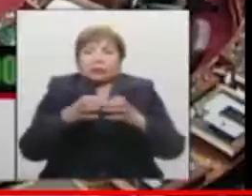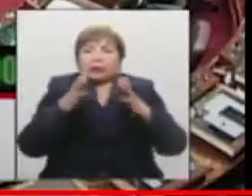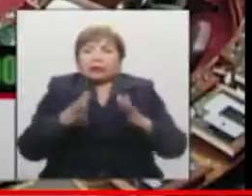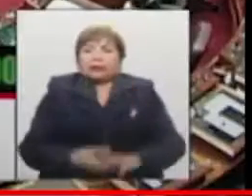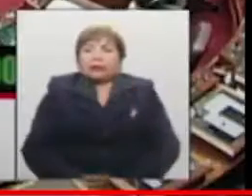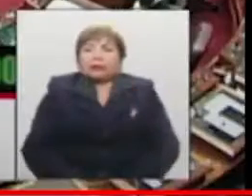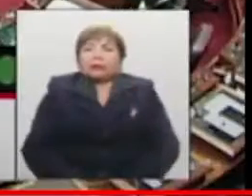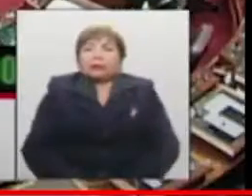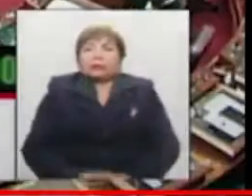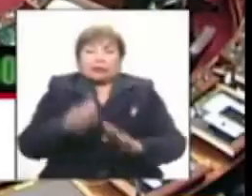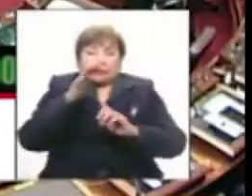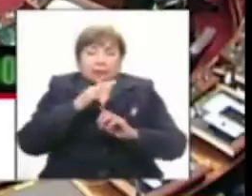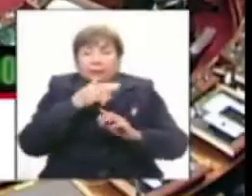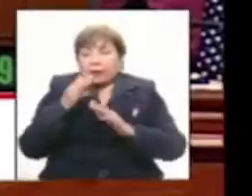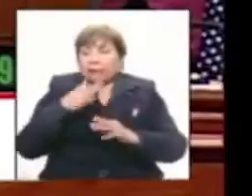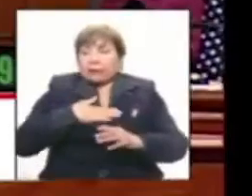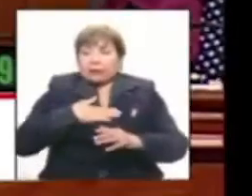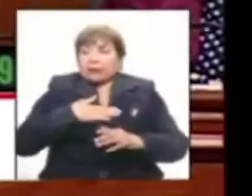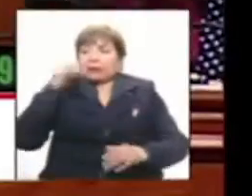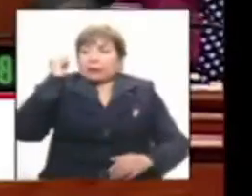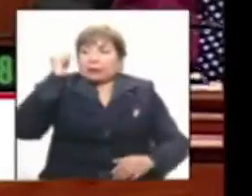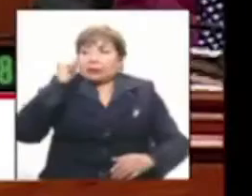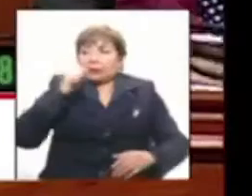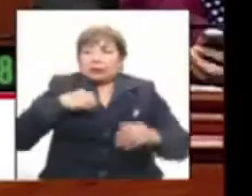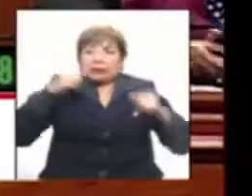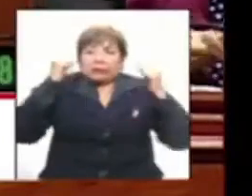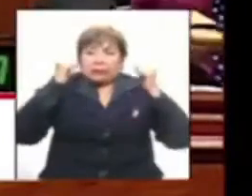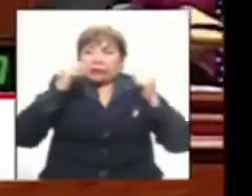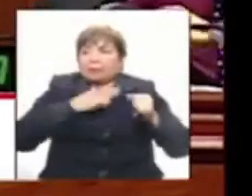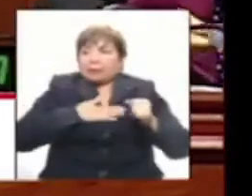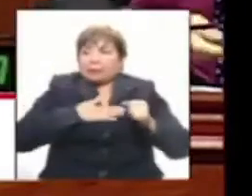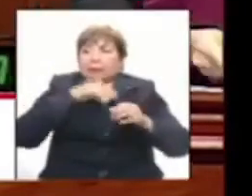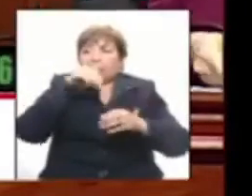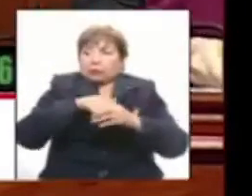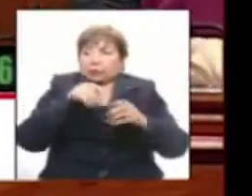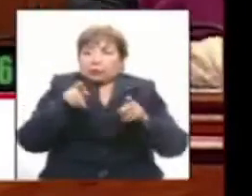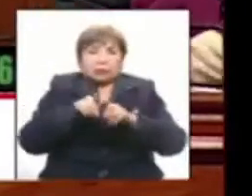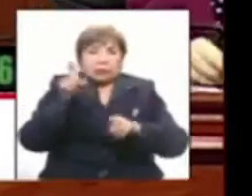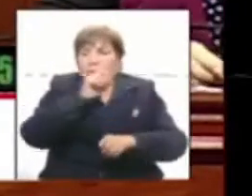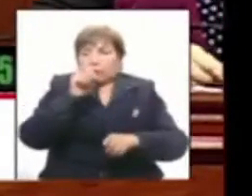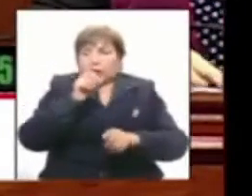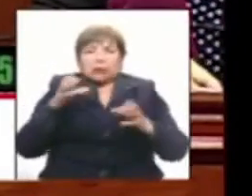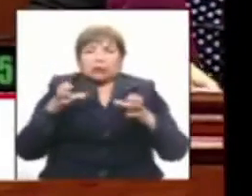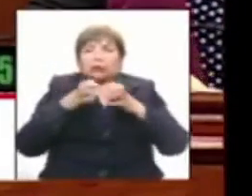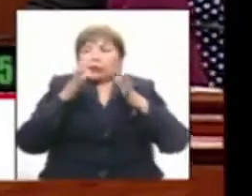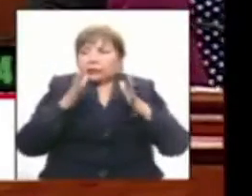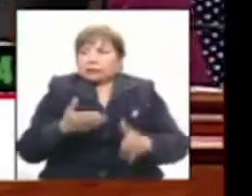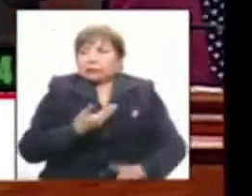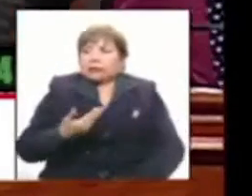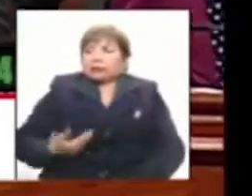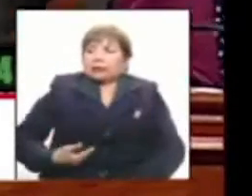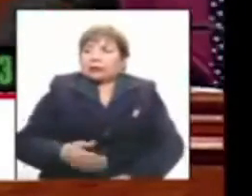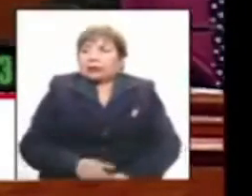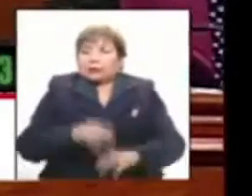congresistas. He bajado mi escaño porque es mi derecho defender mi voto también, porque no he dejado de ser congresista de la